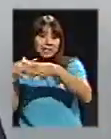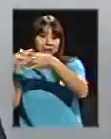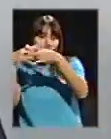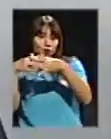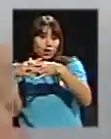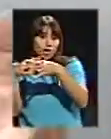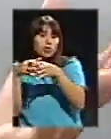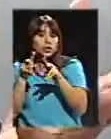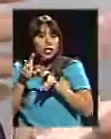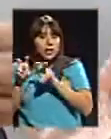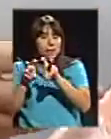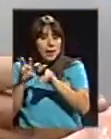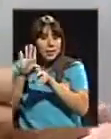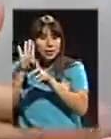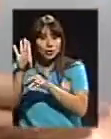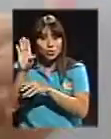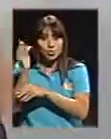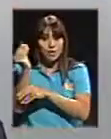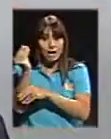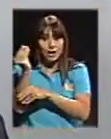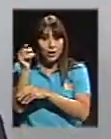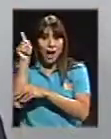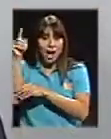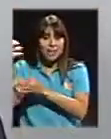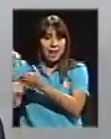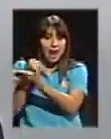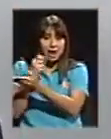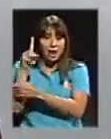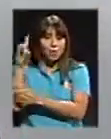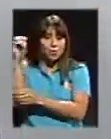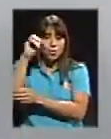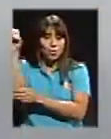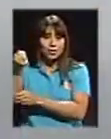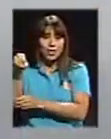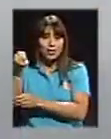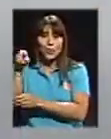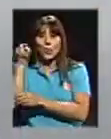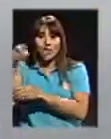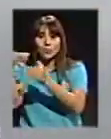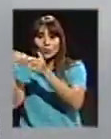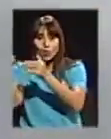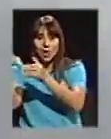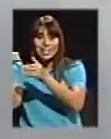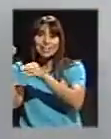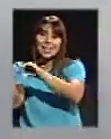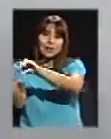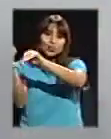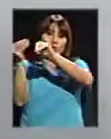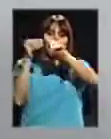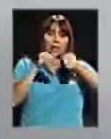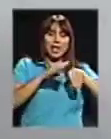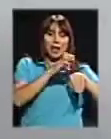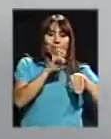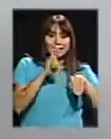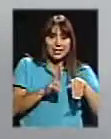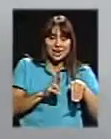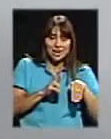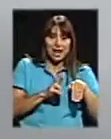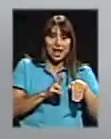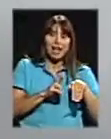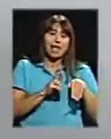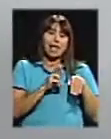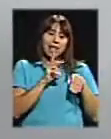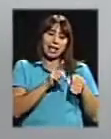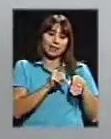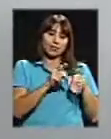1%, puede traer esos dólares, cambiarlos a colones, tener intereses